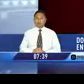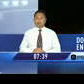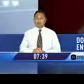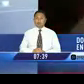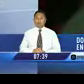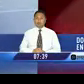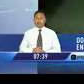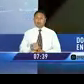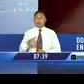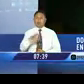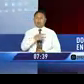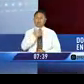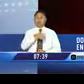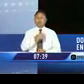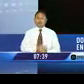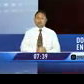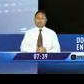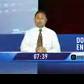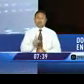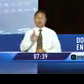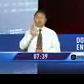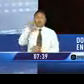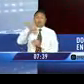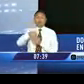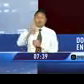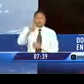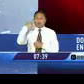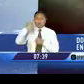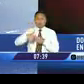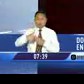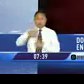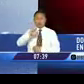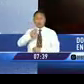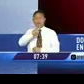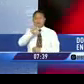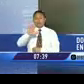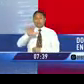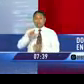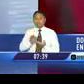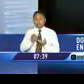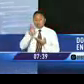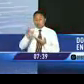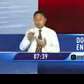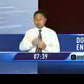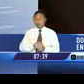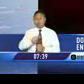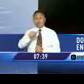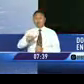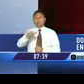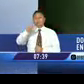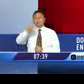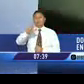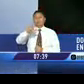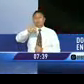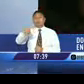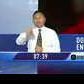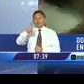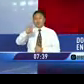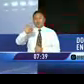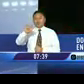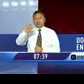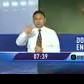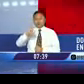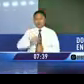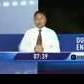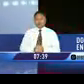El hecho violento tuvo lugar en una gasolinera en la vía E25 en el cantón Alfredo Vaquerizo Moreno, Juján, en la provincia del